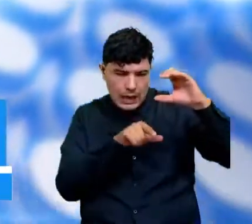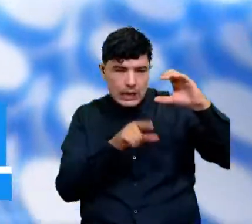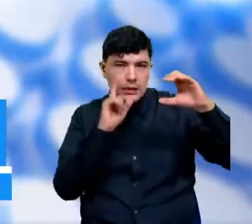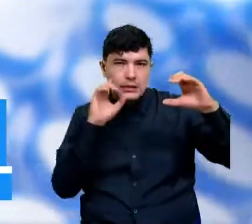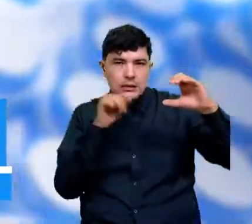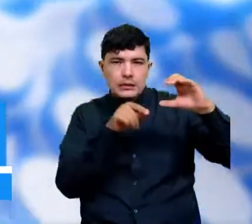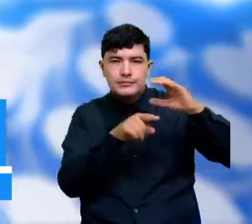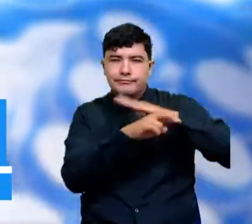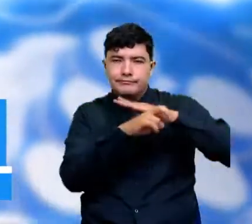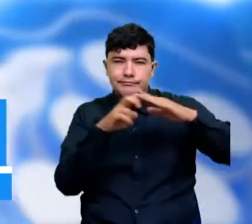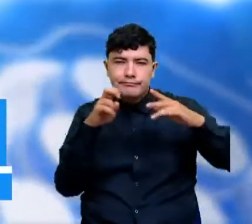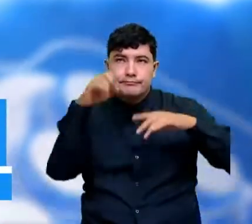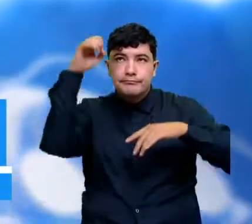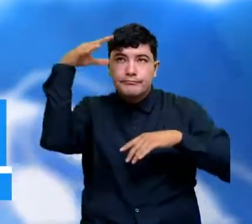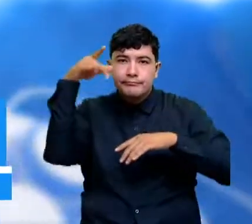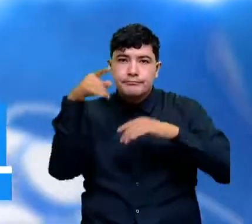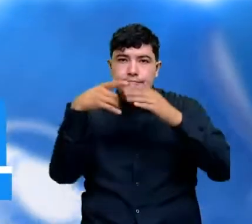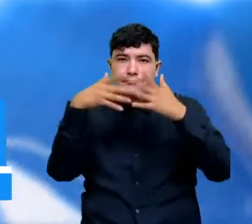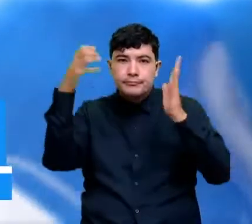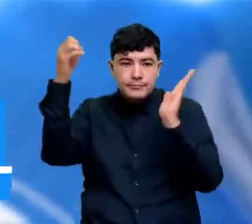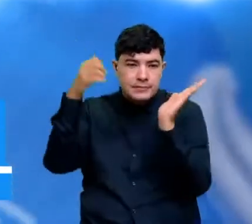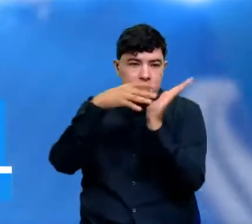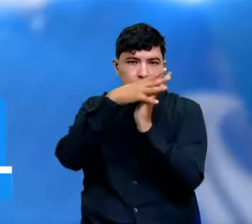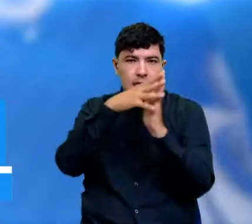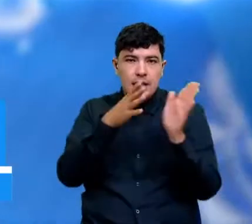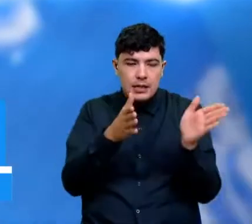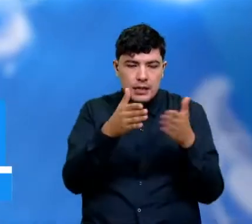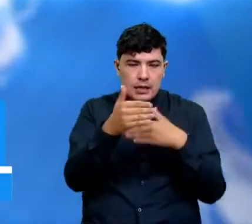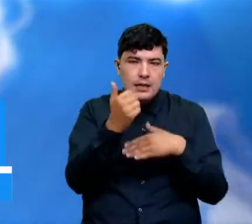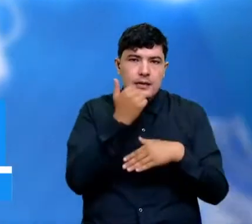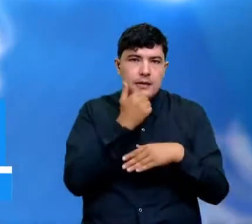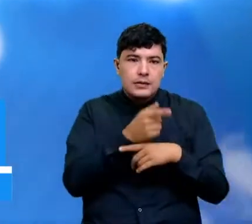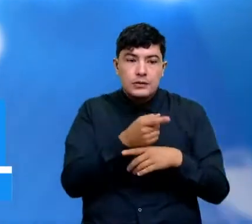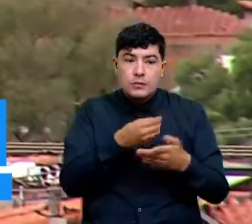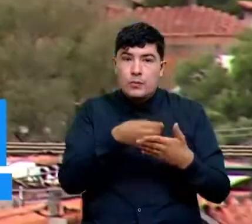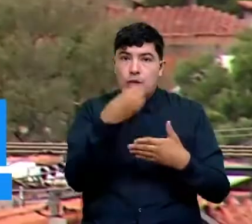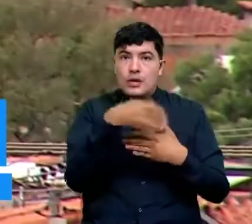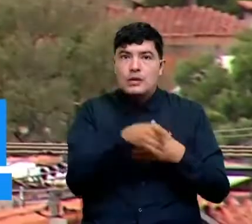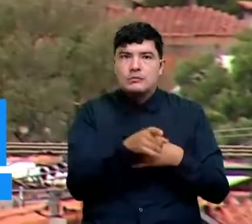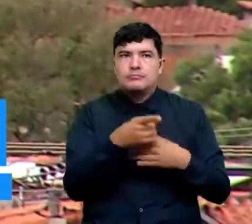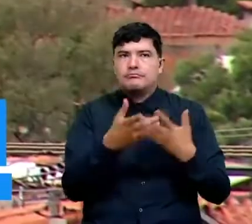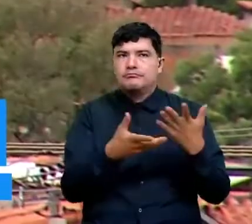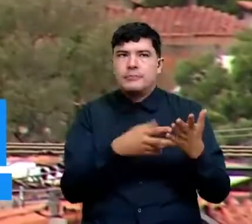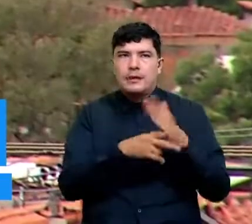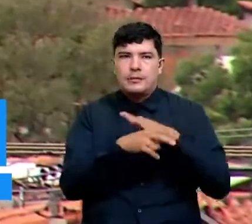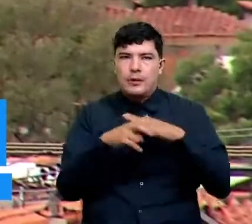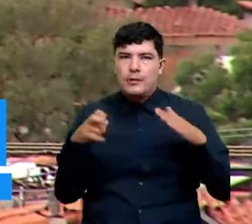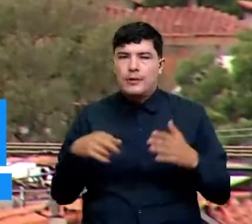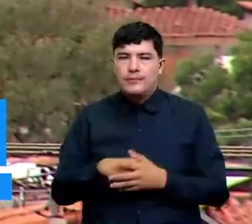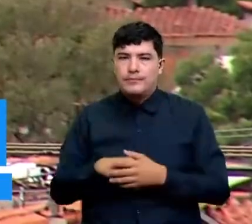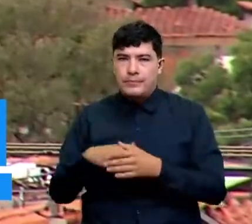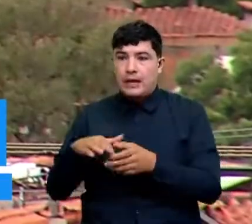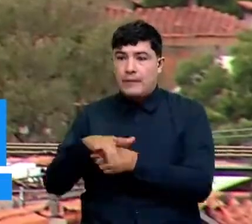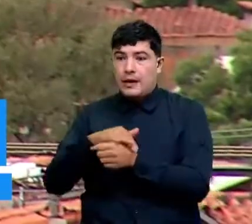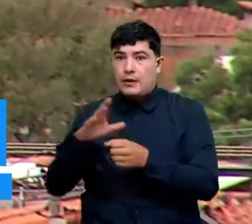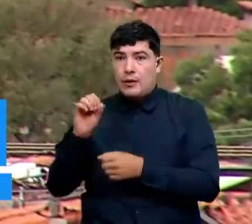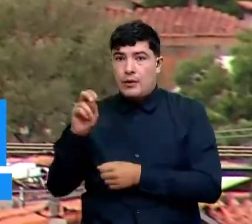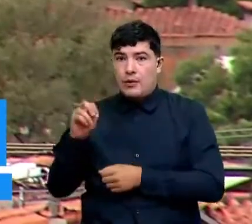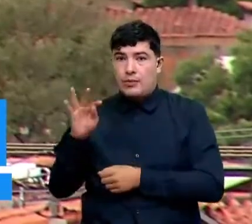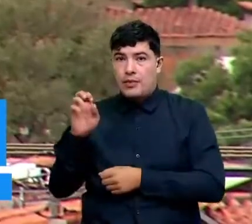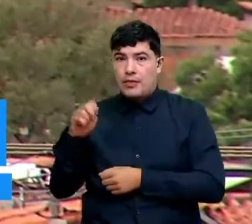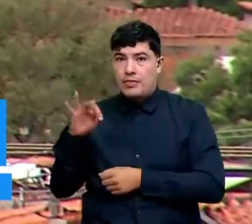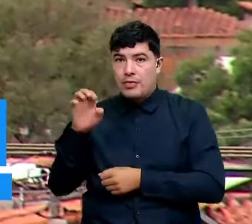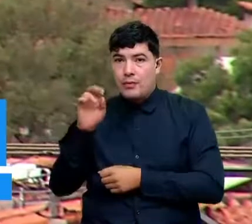se han robado el panel solar, la batería del panel solar que costó mucho dinero. Habitantes del barrio El Contento aseguran que es